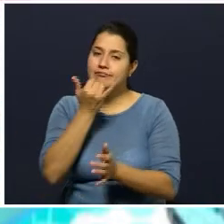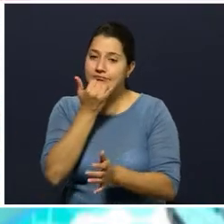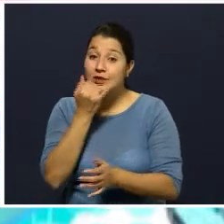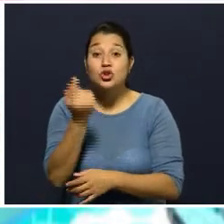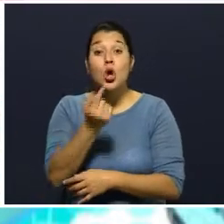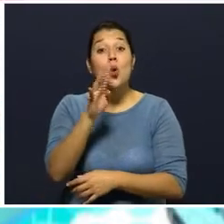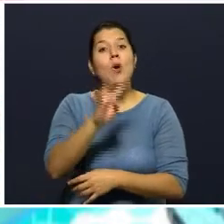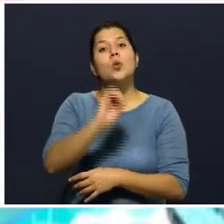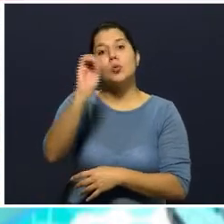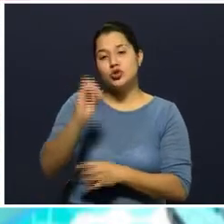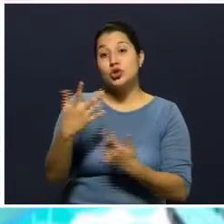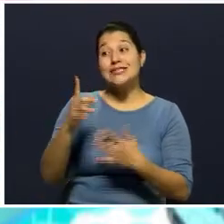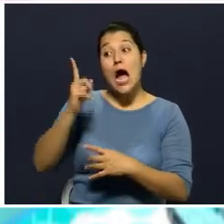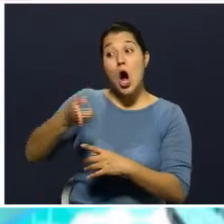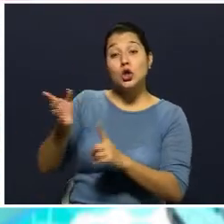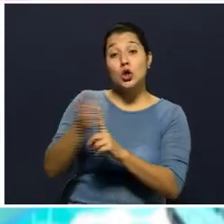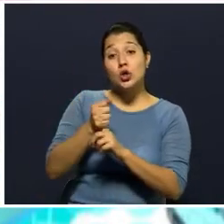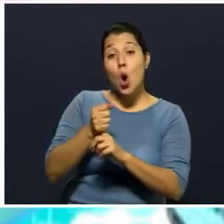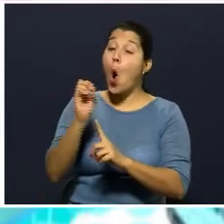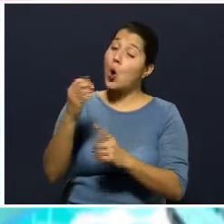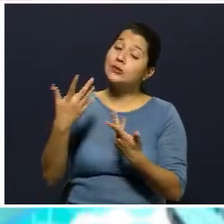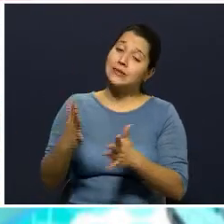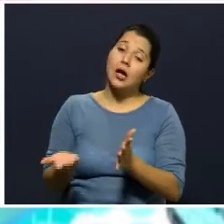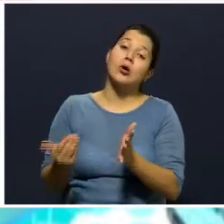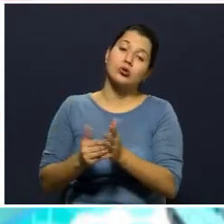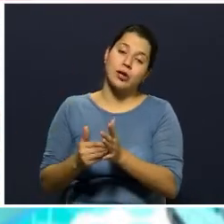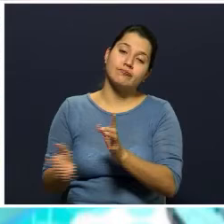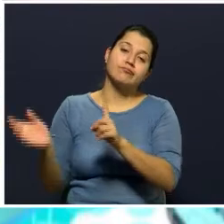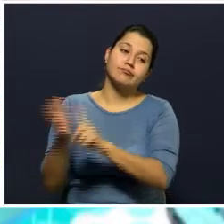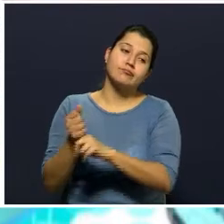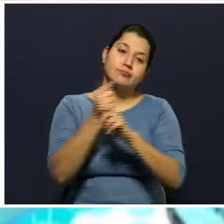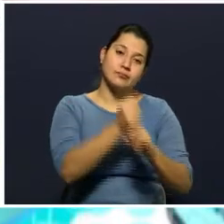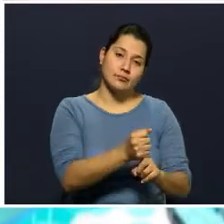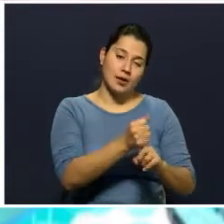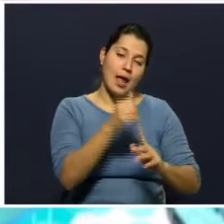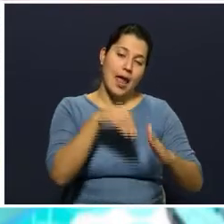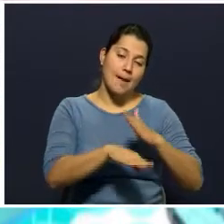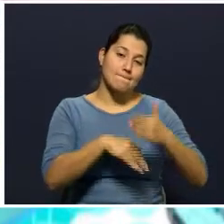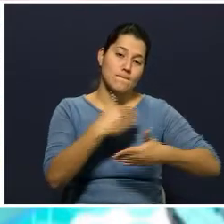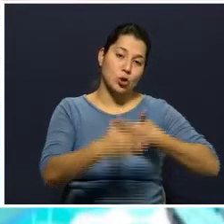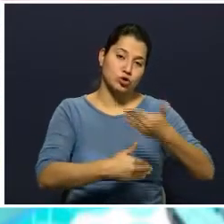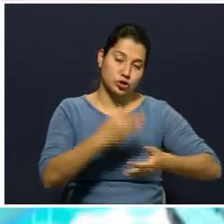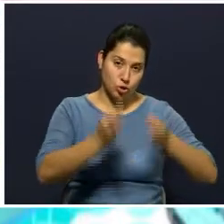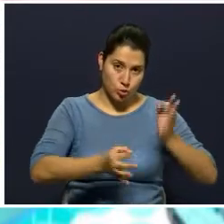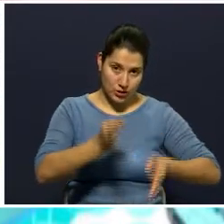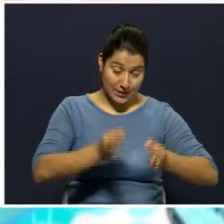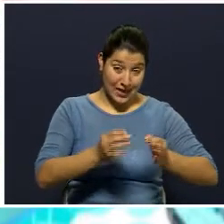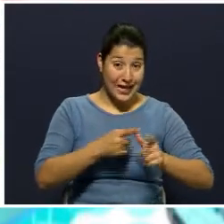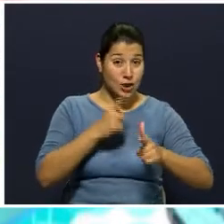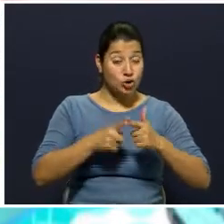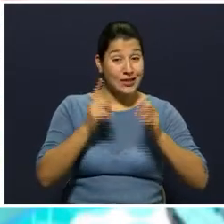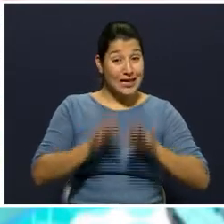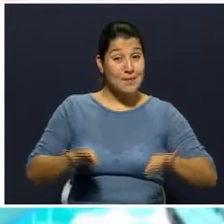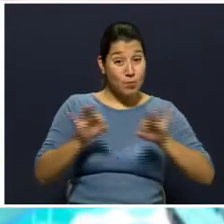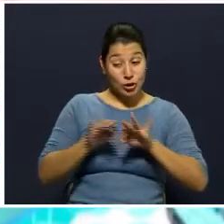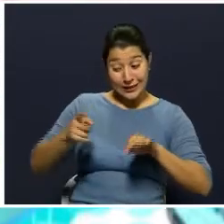están con orden de captura o están ya afrontando otro proceso judicial. Entonces, es importante decir que